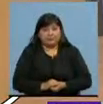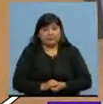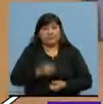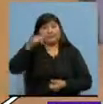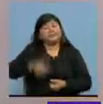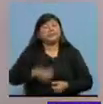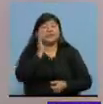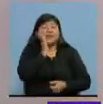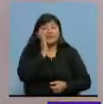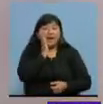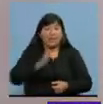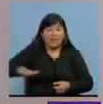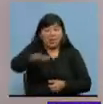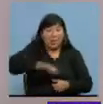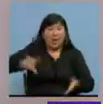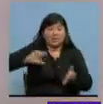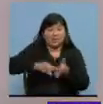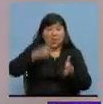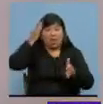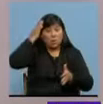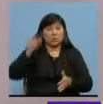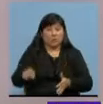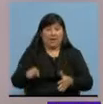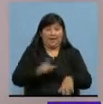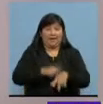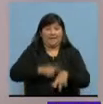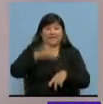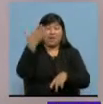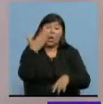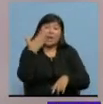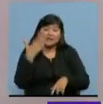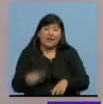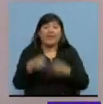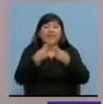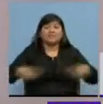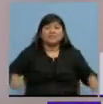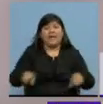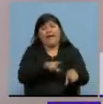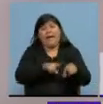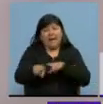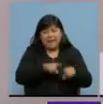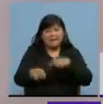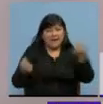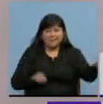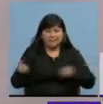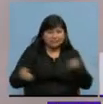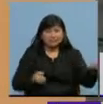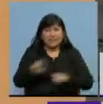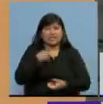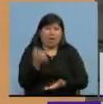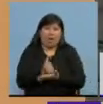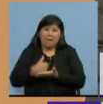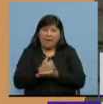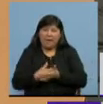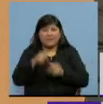Y esta tarde en la Ciudad Cultural, desde las 17 horas en adelante, la exhibición del turismo carretera, esperado con mucha expectativa. Y lo tenemos aquí en